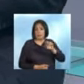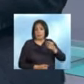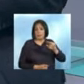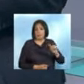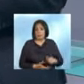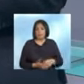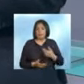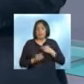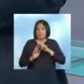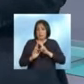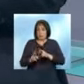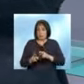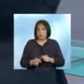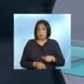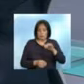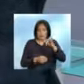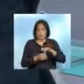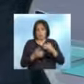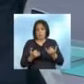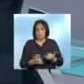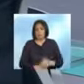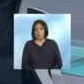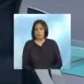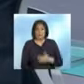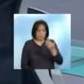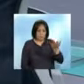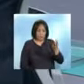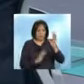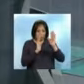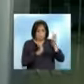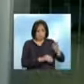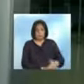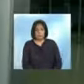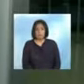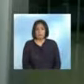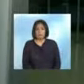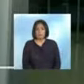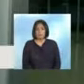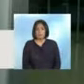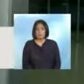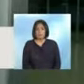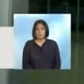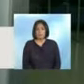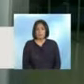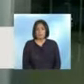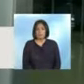quien tiene el resultado de las elecciones hasta este momento. Karina, te escuchamos.